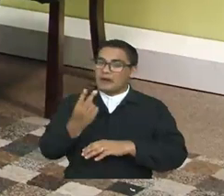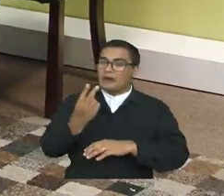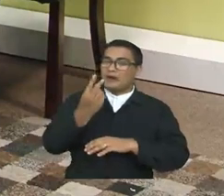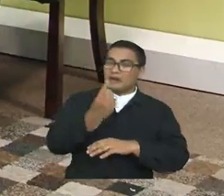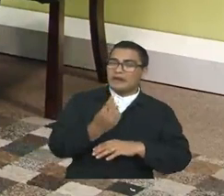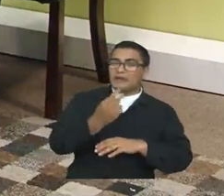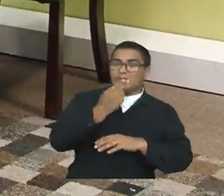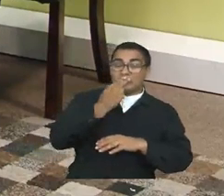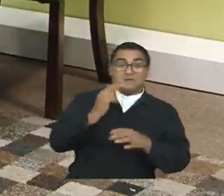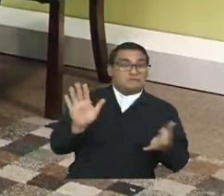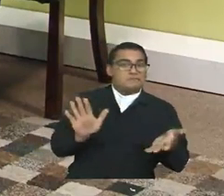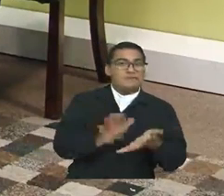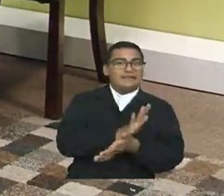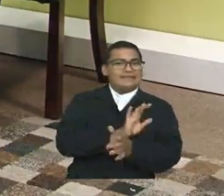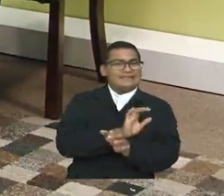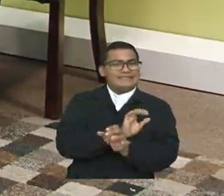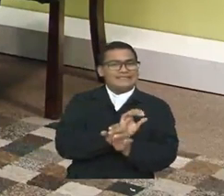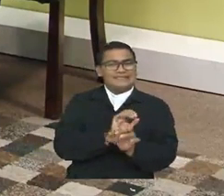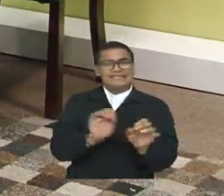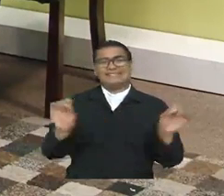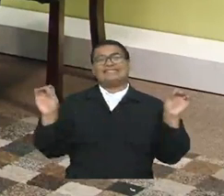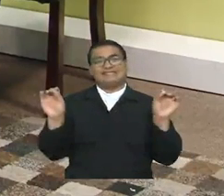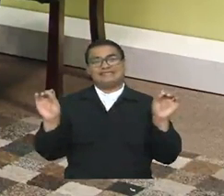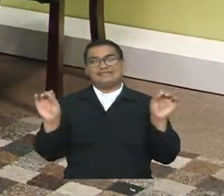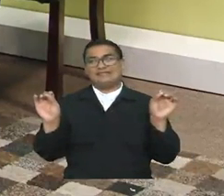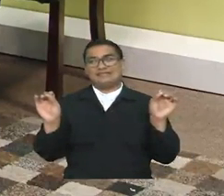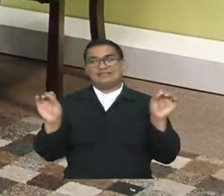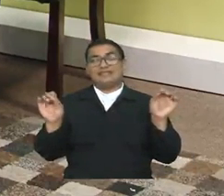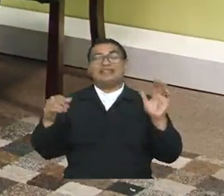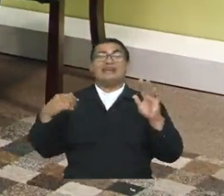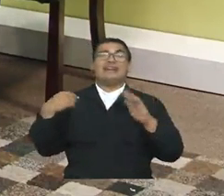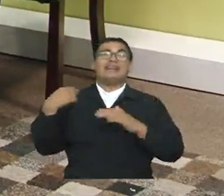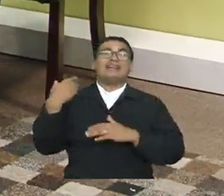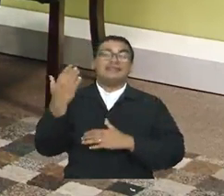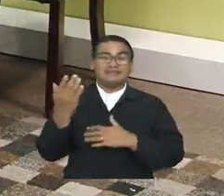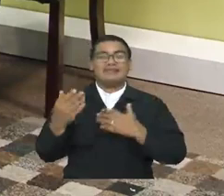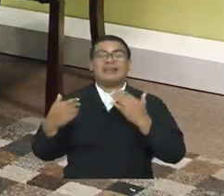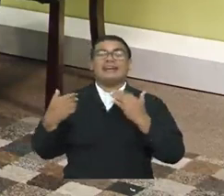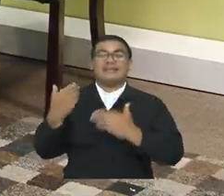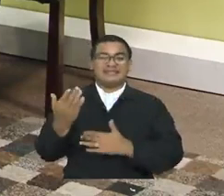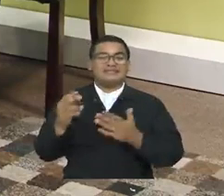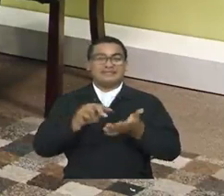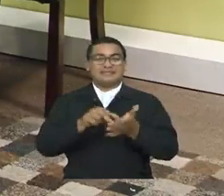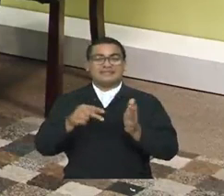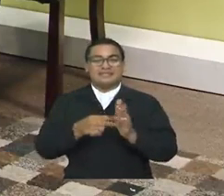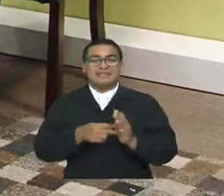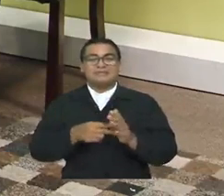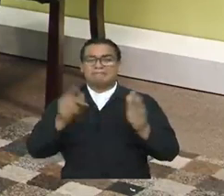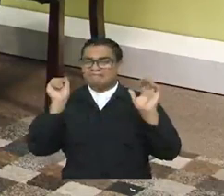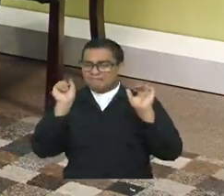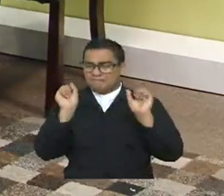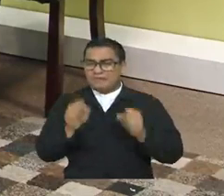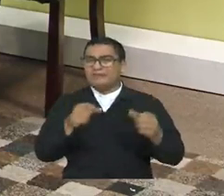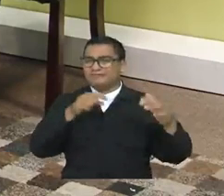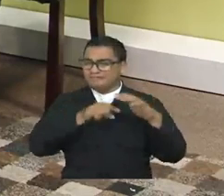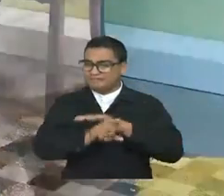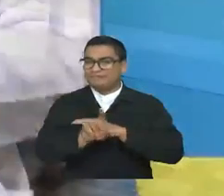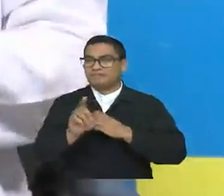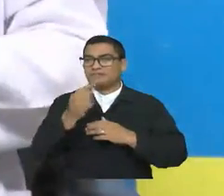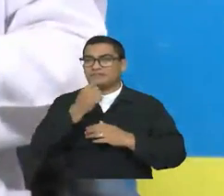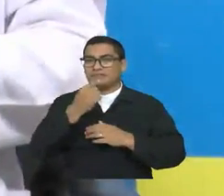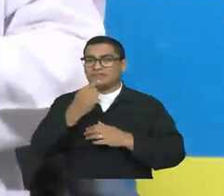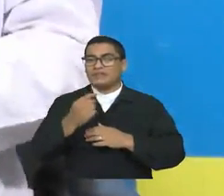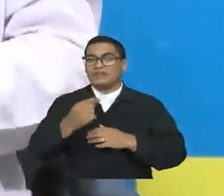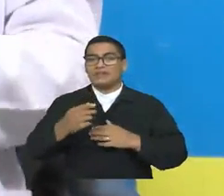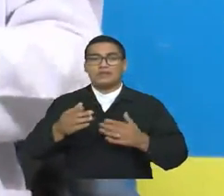a fumar hasta que hay momentos en que llega uno, ya uno cada 2 días, uno cada 3. Son metas planteables porque el organismo no te va a